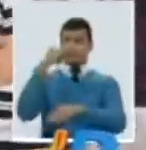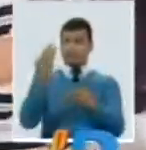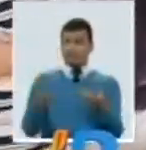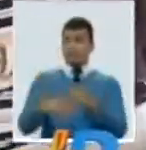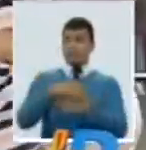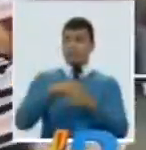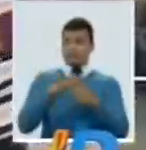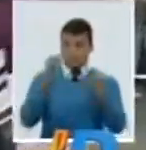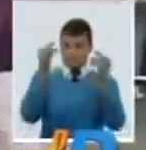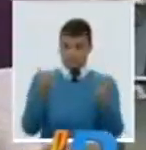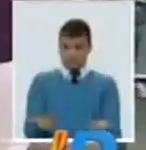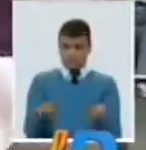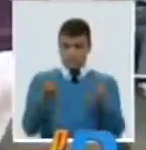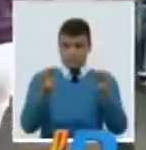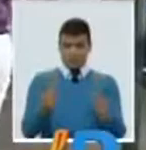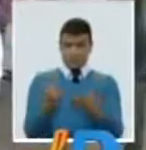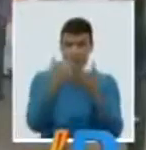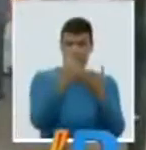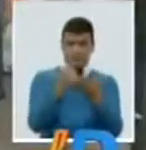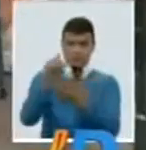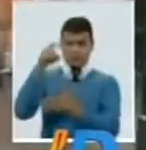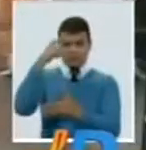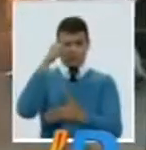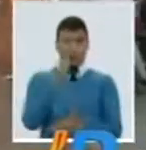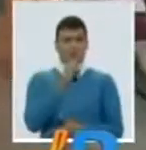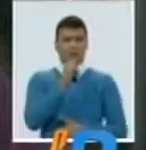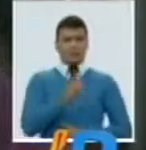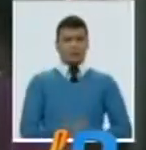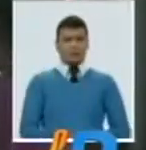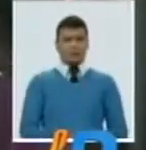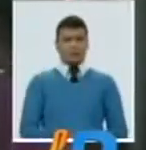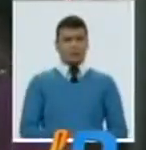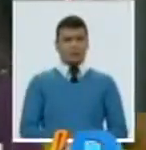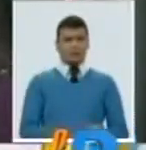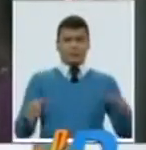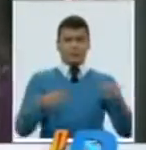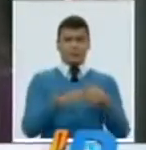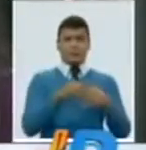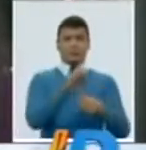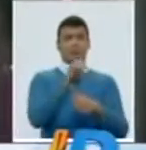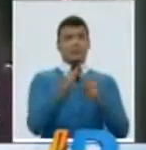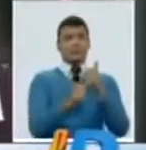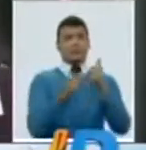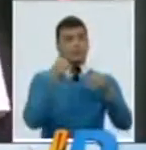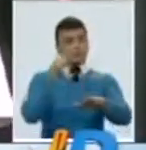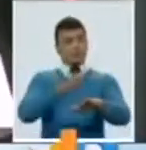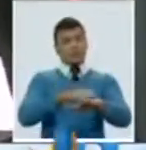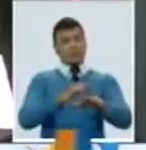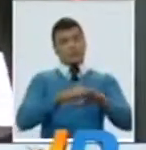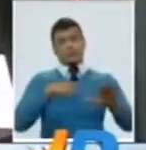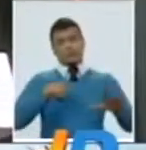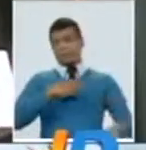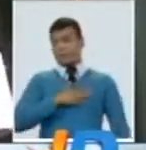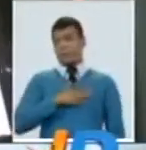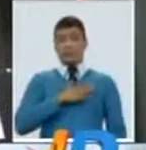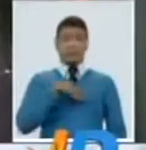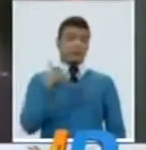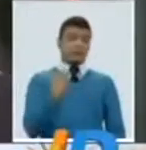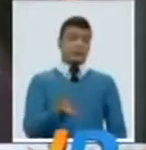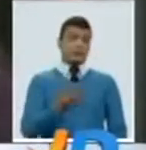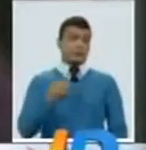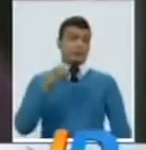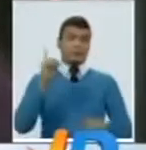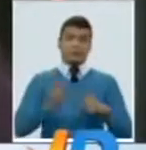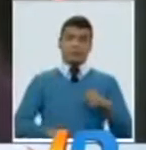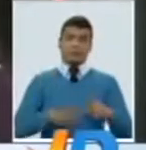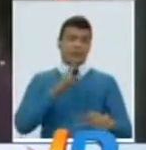en ningún momento los caleños recibieron ayuda de parte del gobierno colombiano. La Cancillería siempre dijo que no había podido hacer absolutamente nada, que